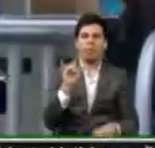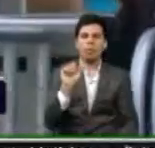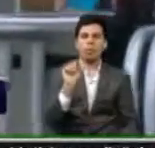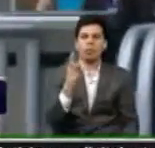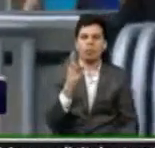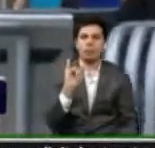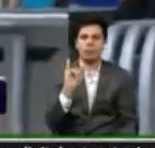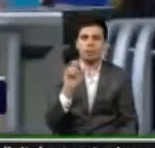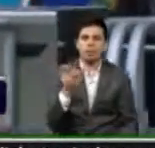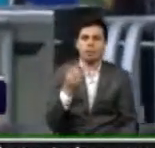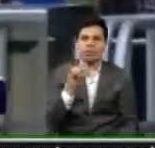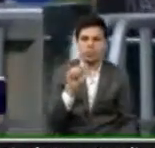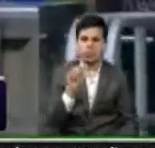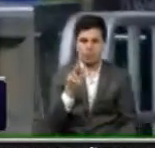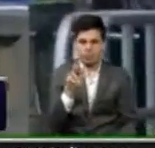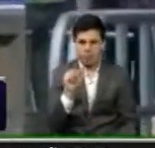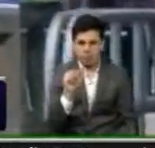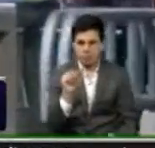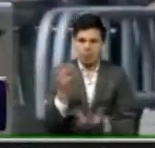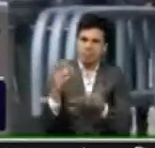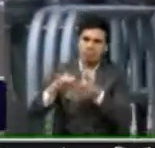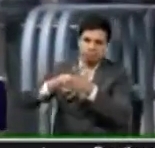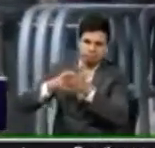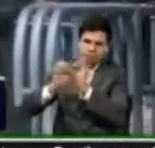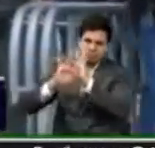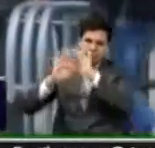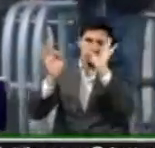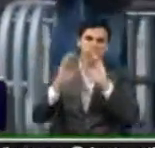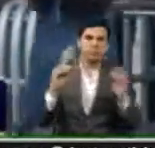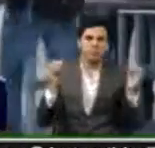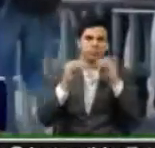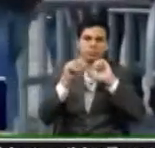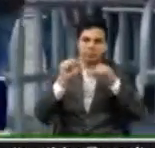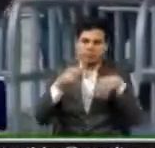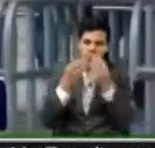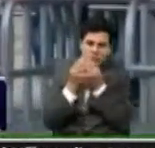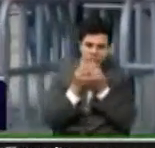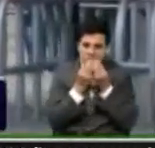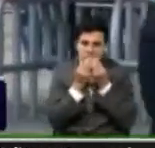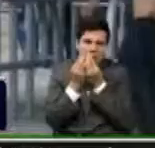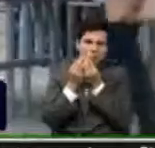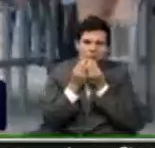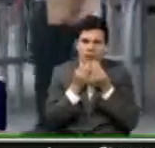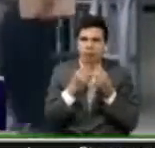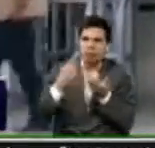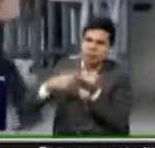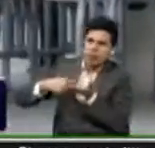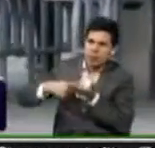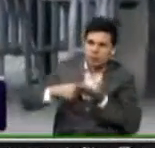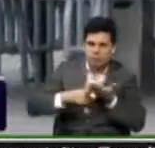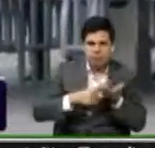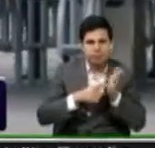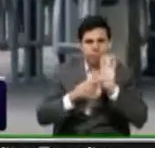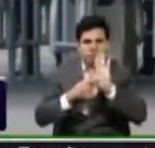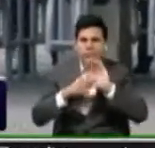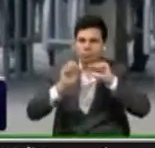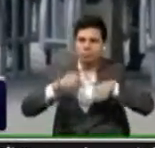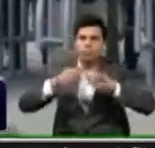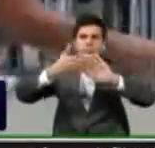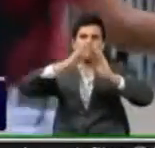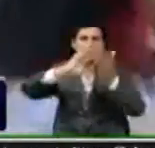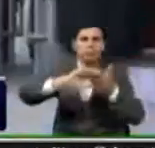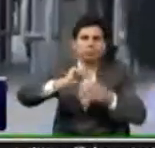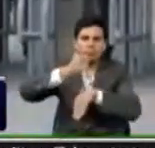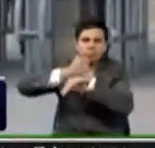y se autoriza a la mesa de concertación que ha venido funcionando con participación de miembros de la comunidad y de